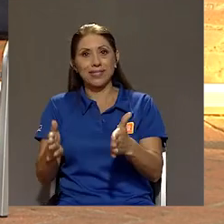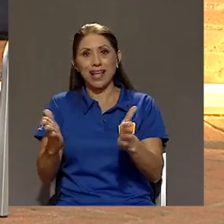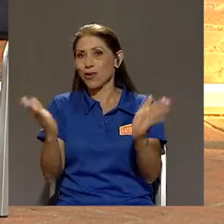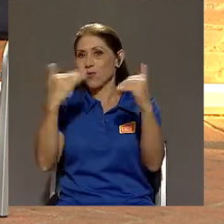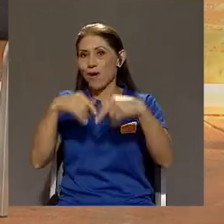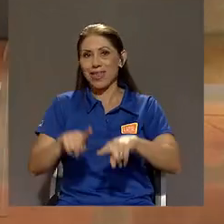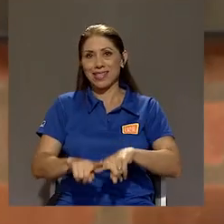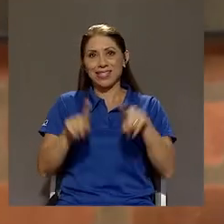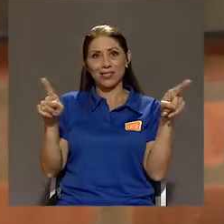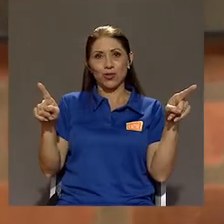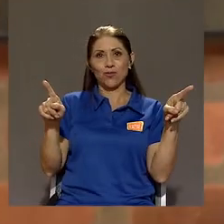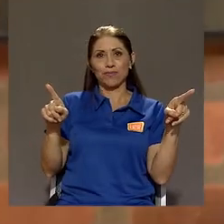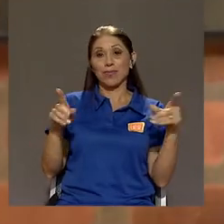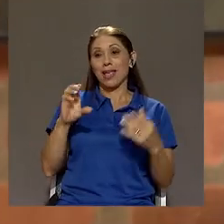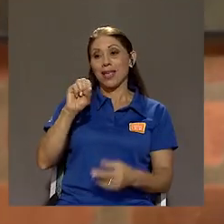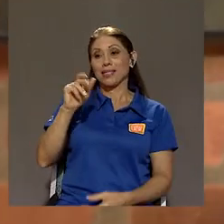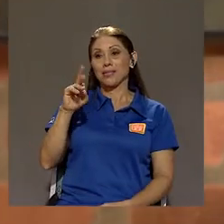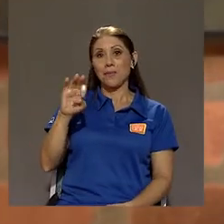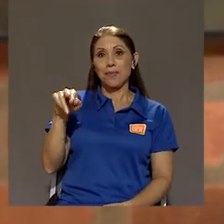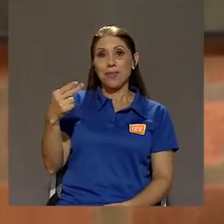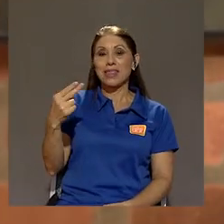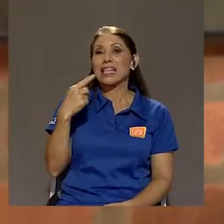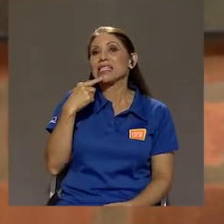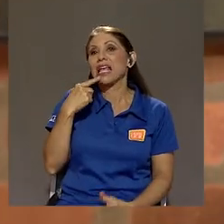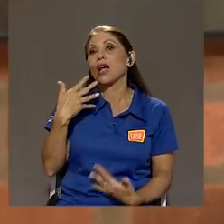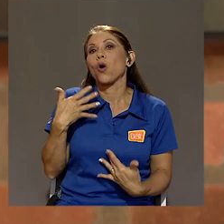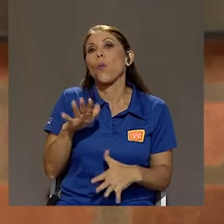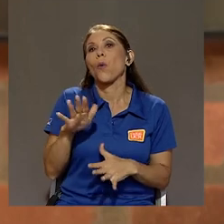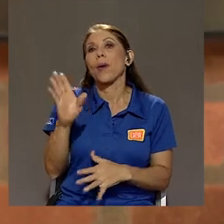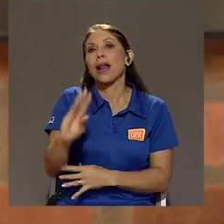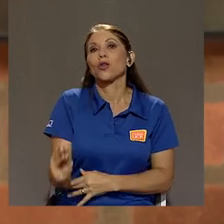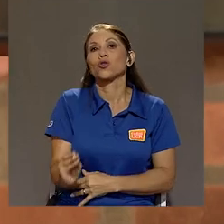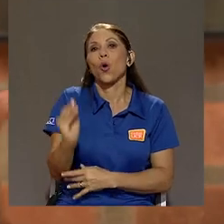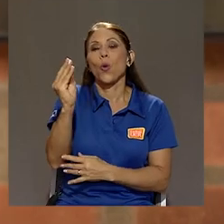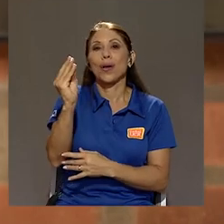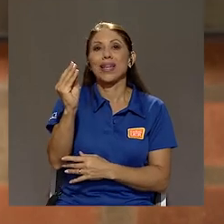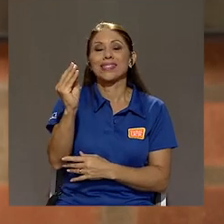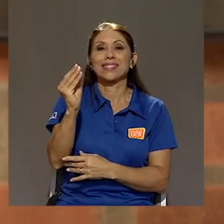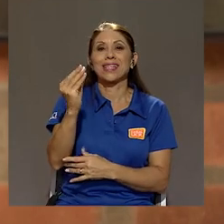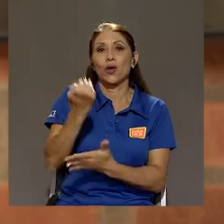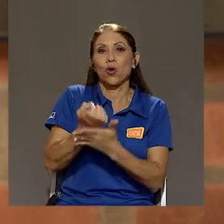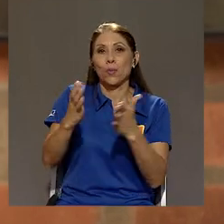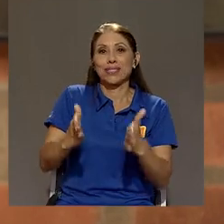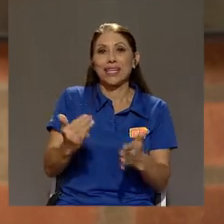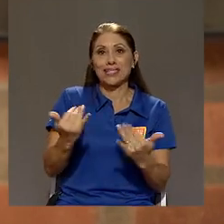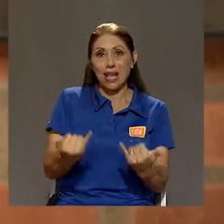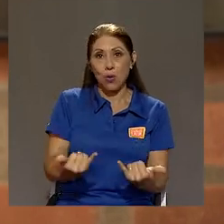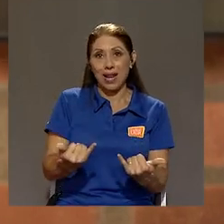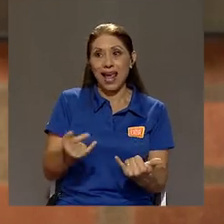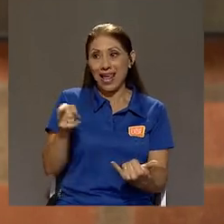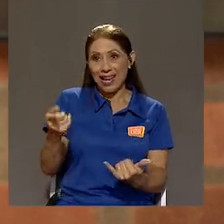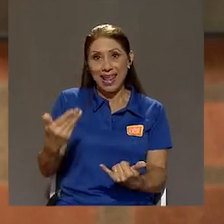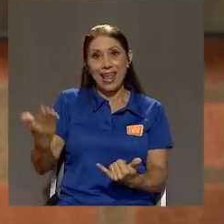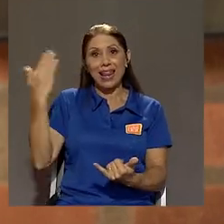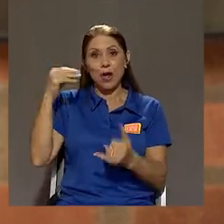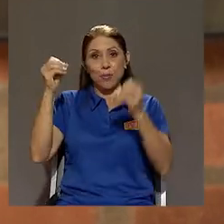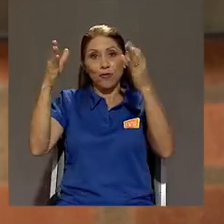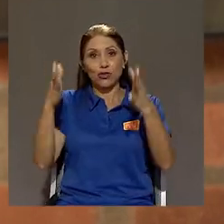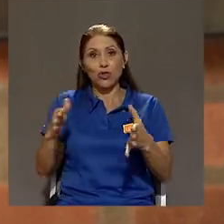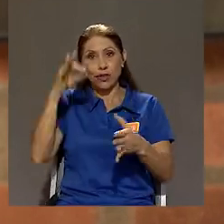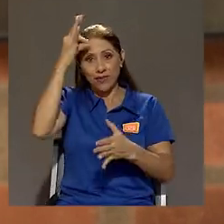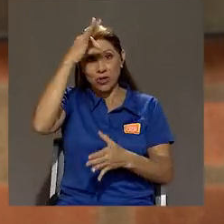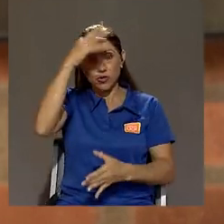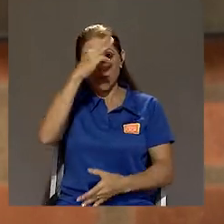existía. Adam Smith, que para los jóvenes economistas de ahora es como el primer gran economista, era profesor de filosofía